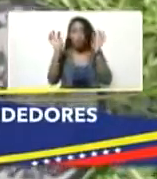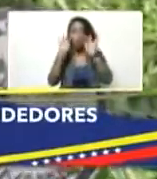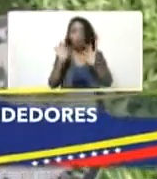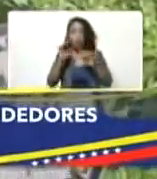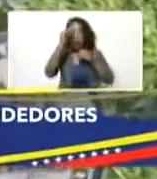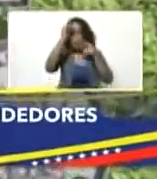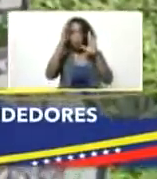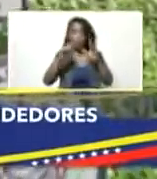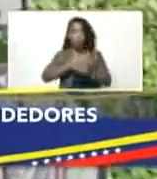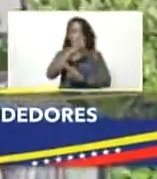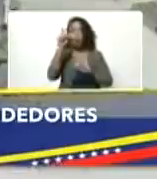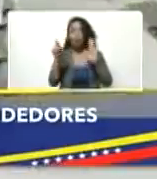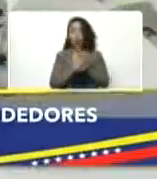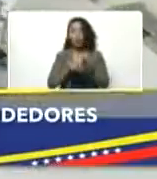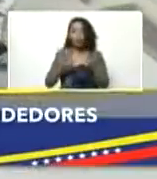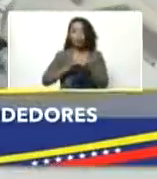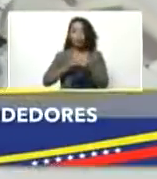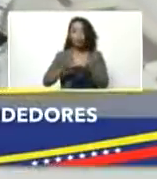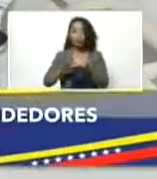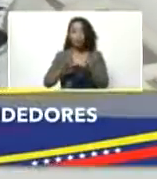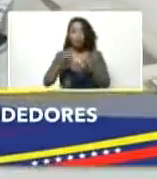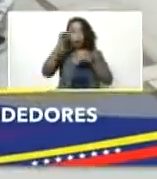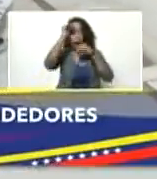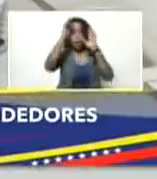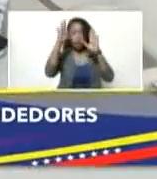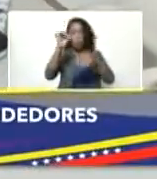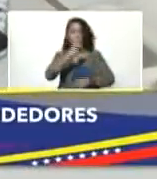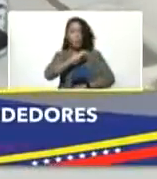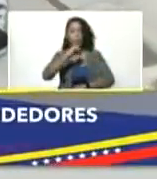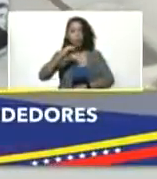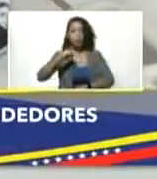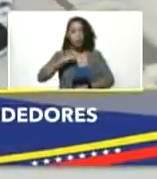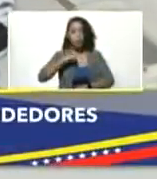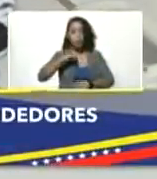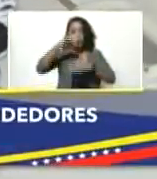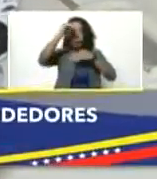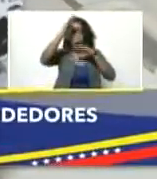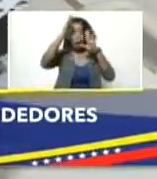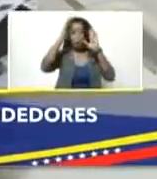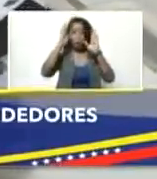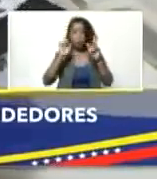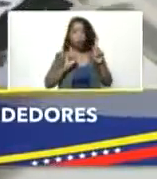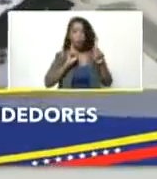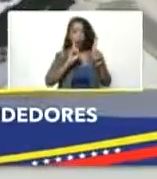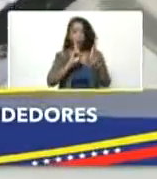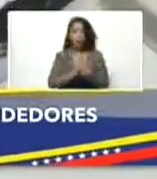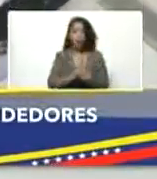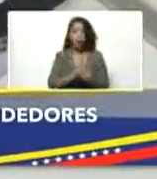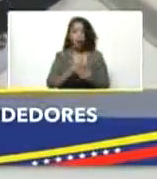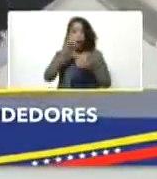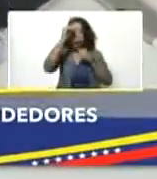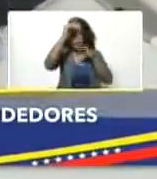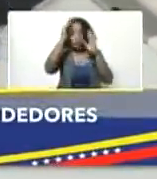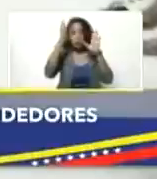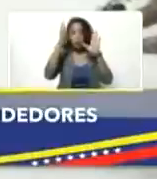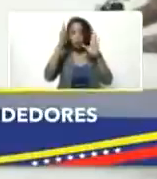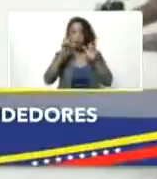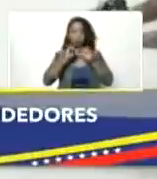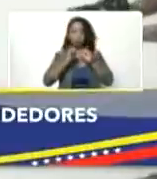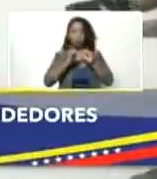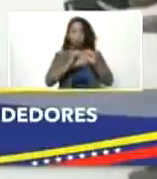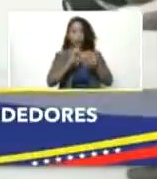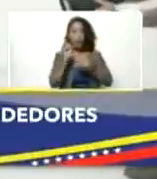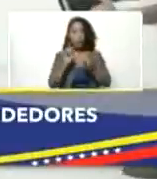es completamente digital. Una atención personalizada, una atención cercana y una atención continua de